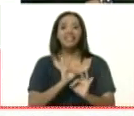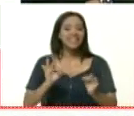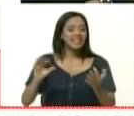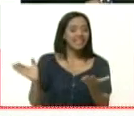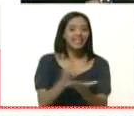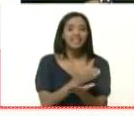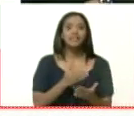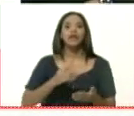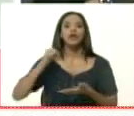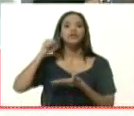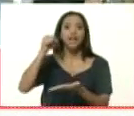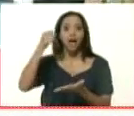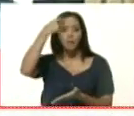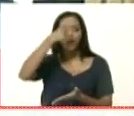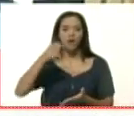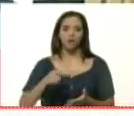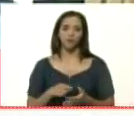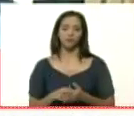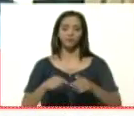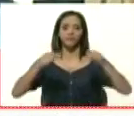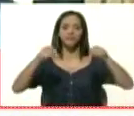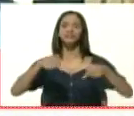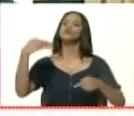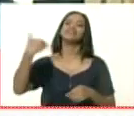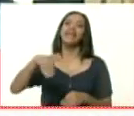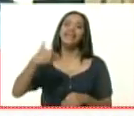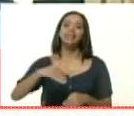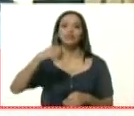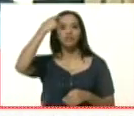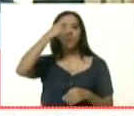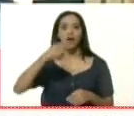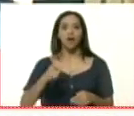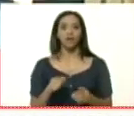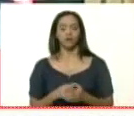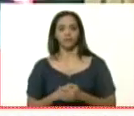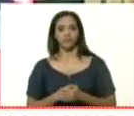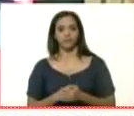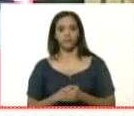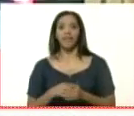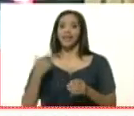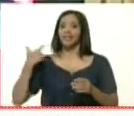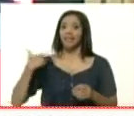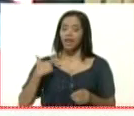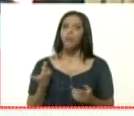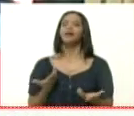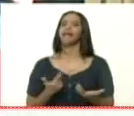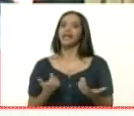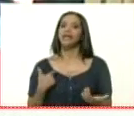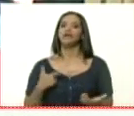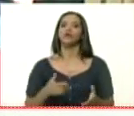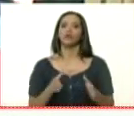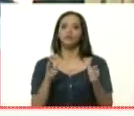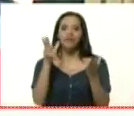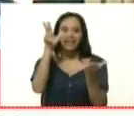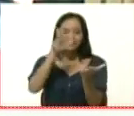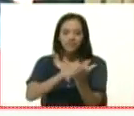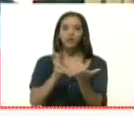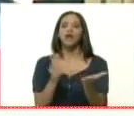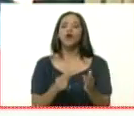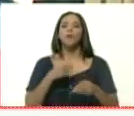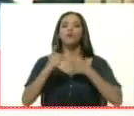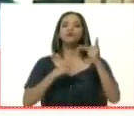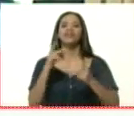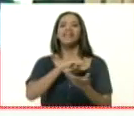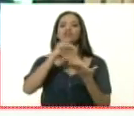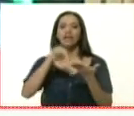CLAP al pueblo. Es un derecho del pueblo, por el contrario. Tenemos que irlos consolidando con producción nacional y tengo